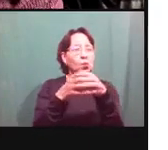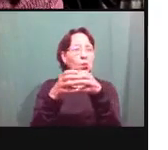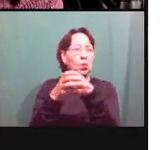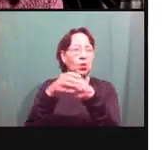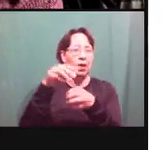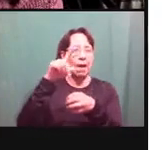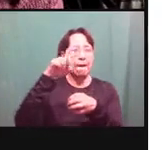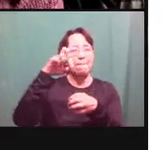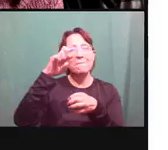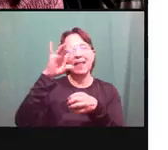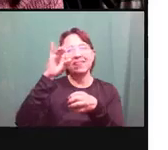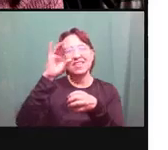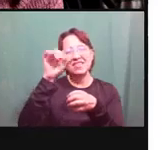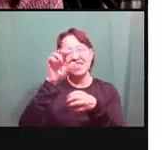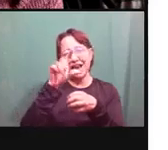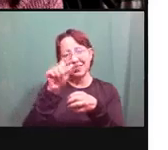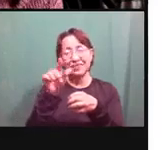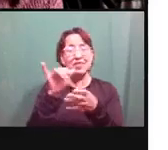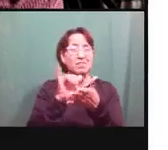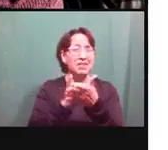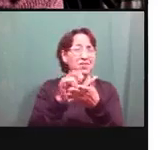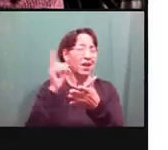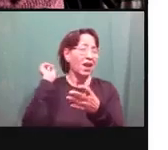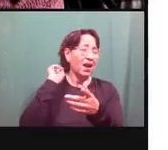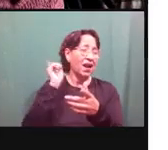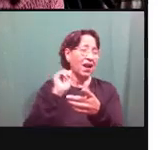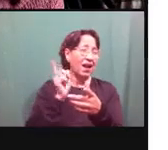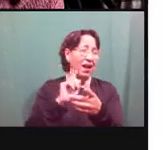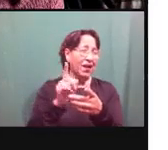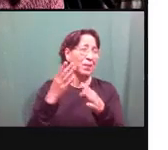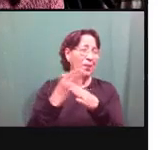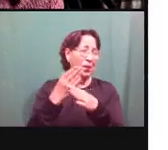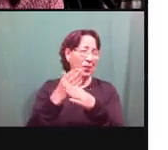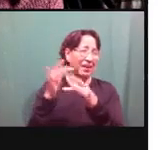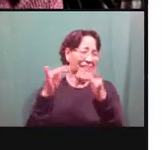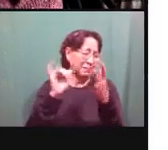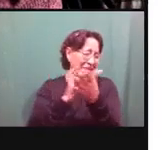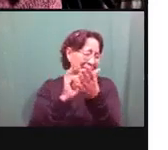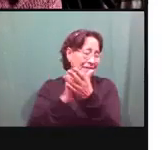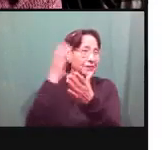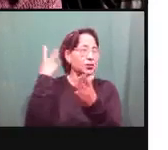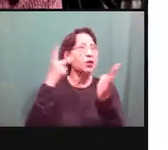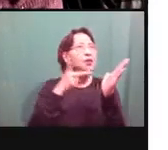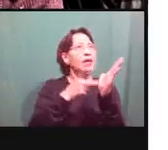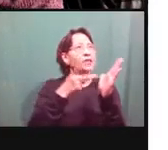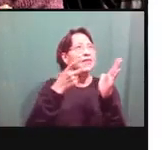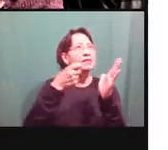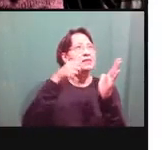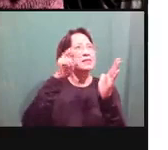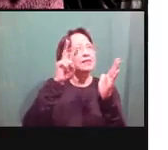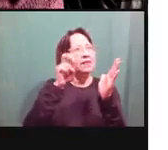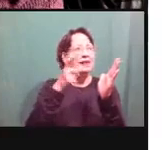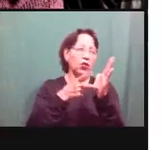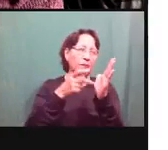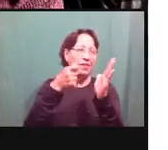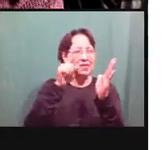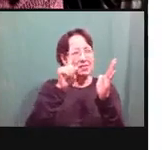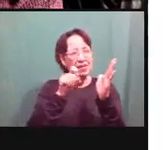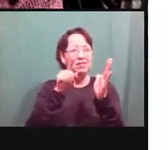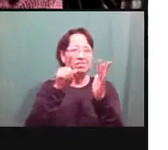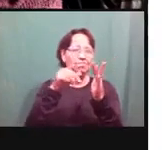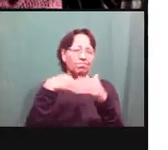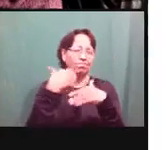años la misma historia del conflicto armado en Colombia, y estaban en un proceso en el 2017-2016 de